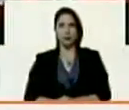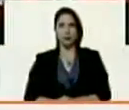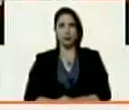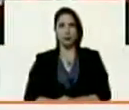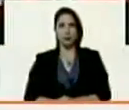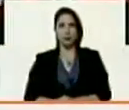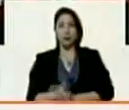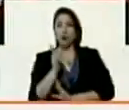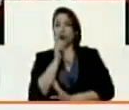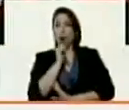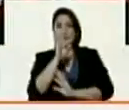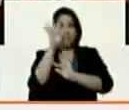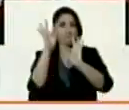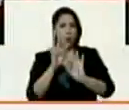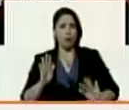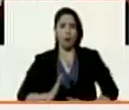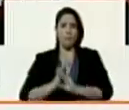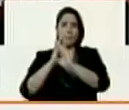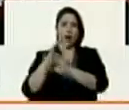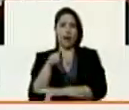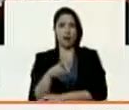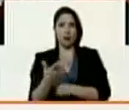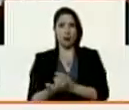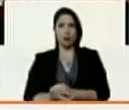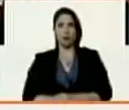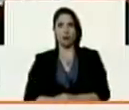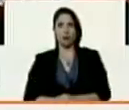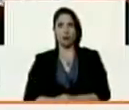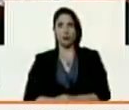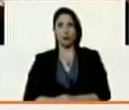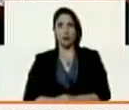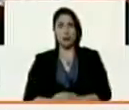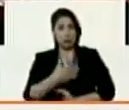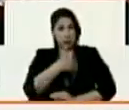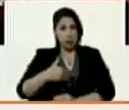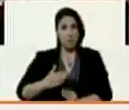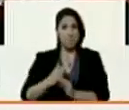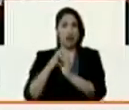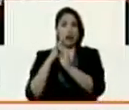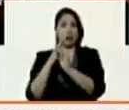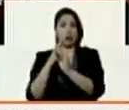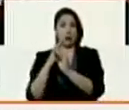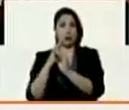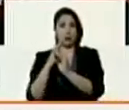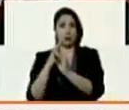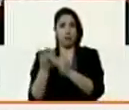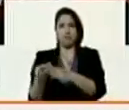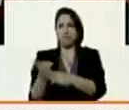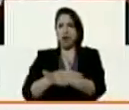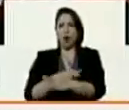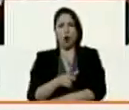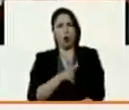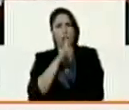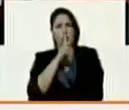No hay forma de detener eso. Si intentan detenerlo, será aún peor para